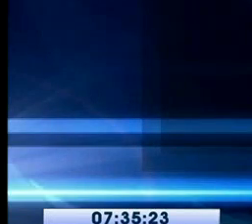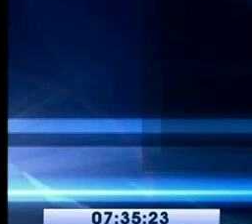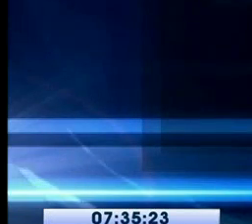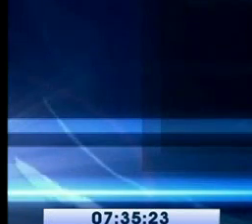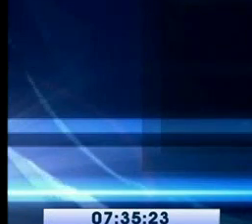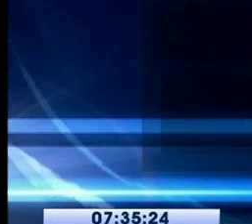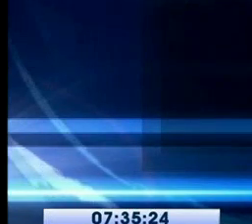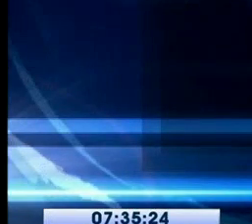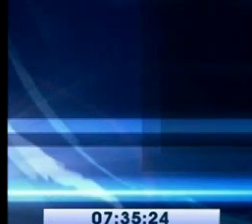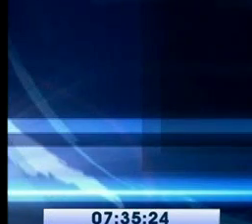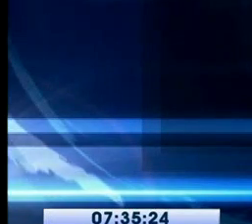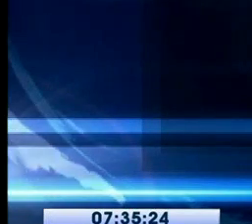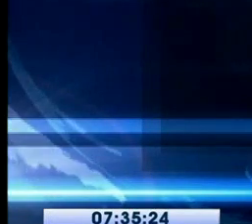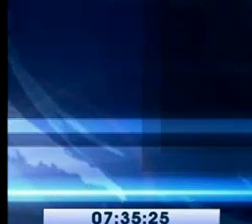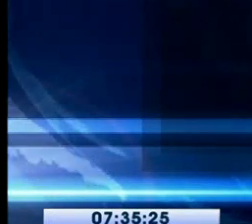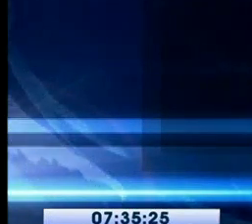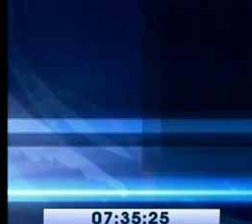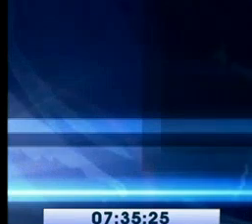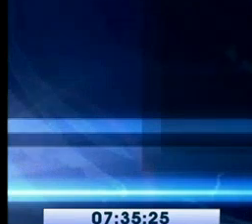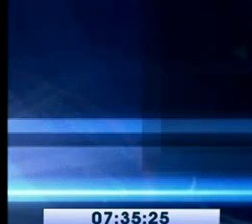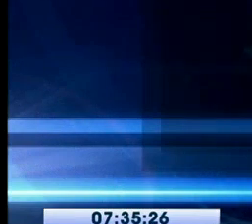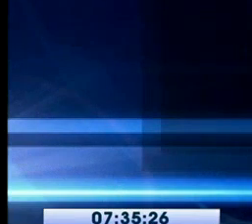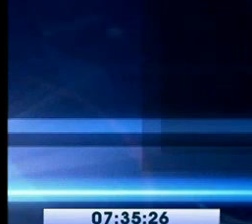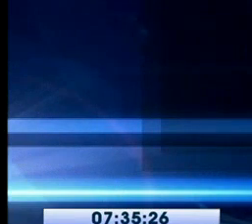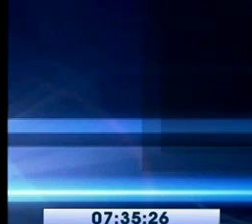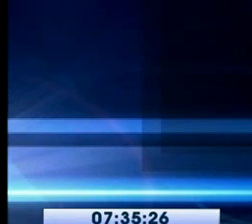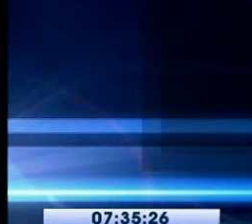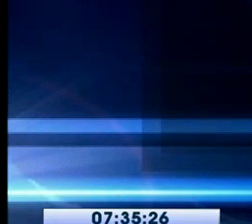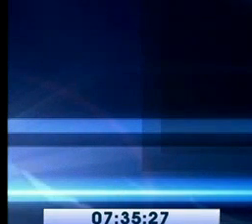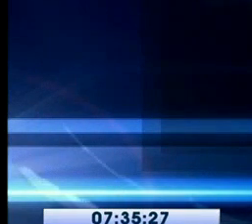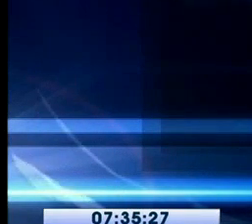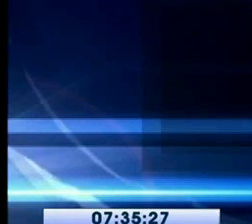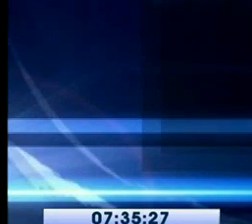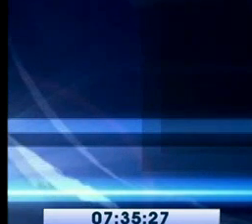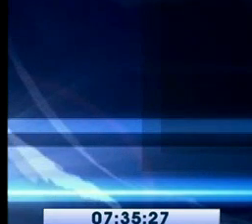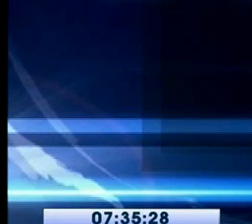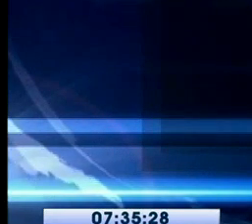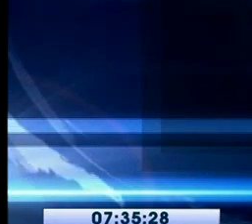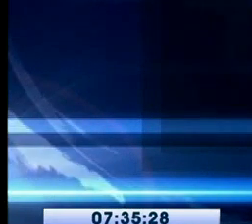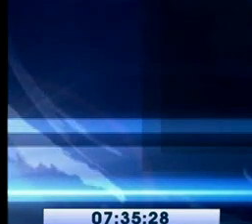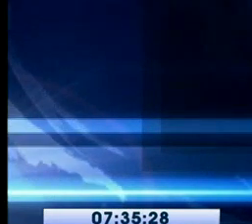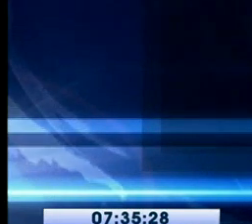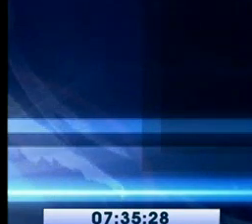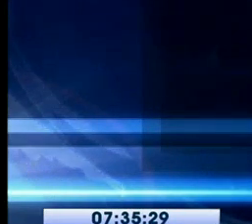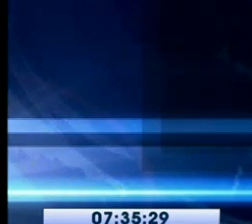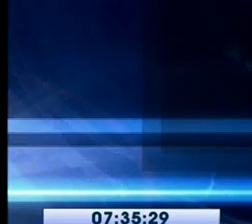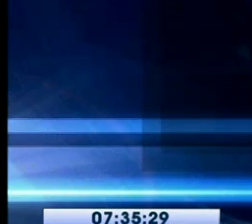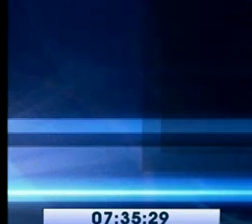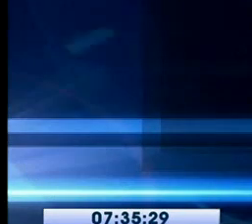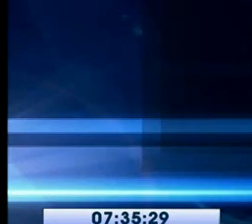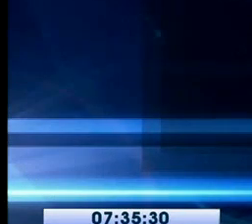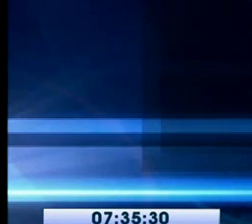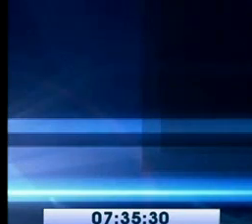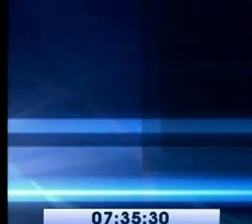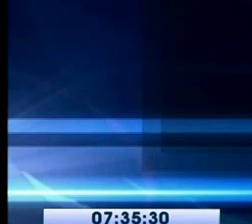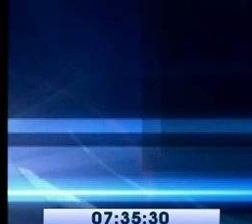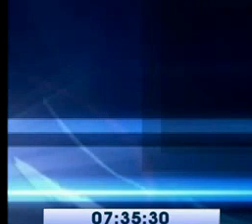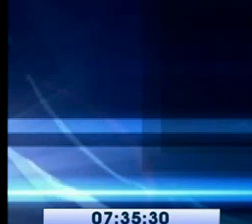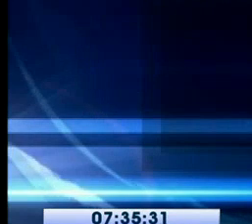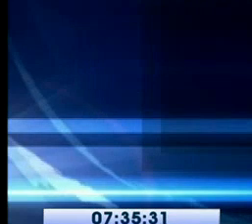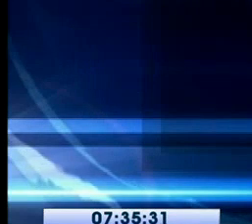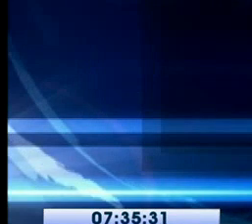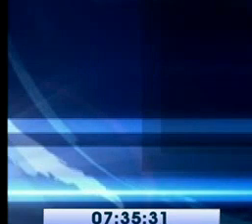Puerto Limpio informa. Cambios en la frecuencia de recolección de basura en las cooperativas Flor de